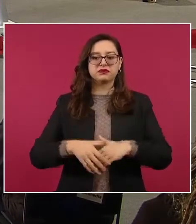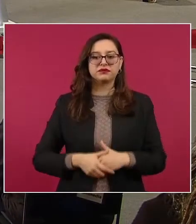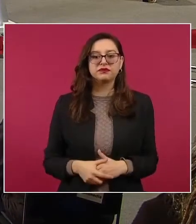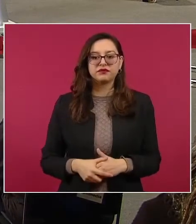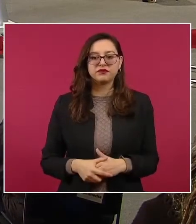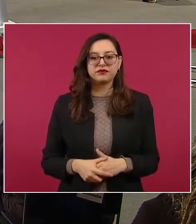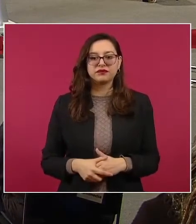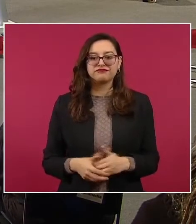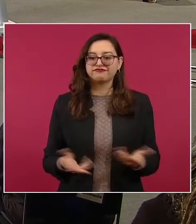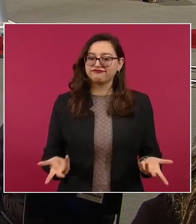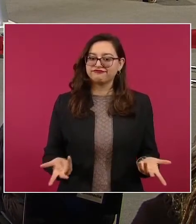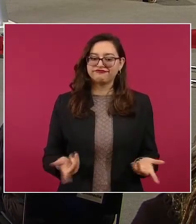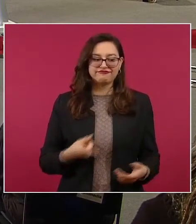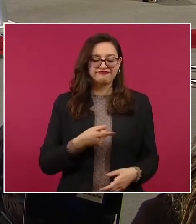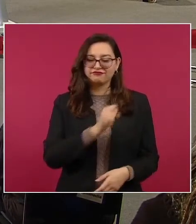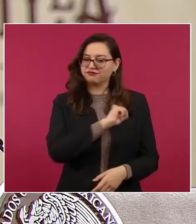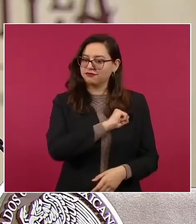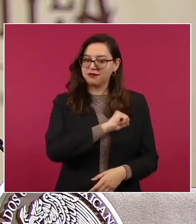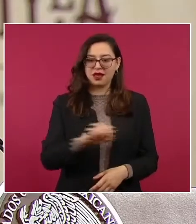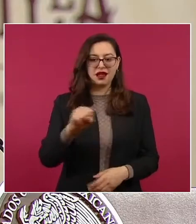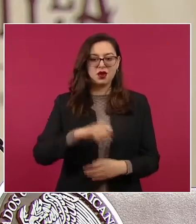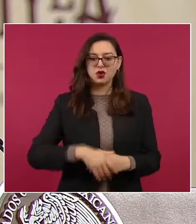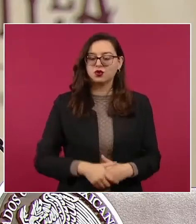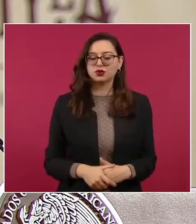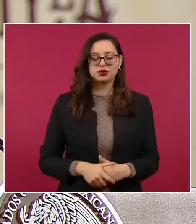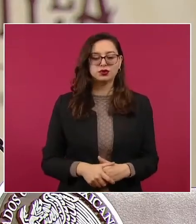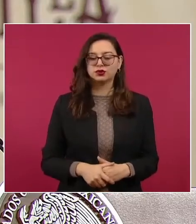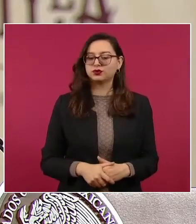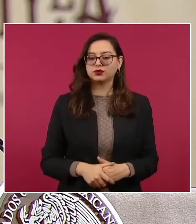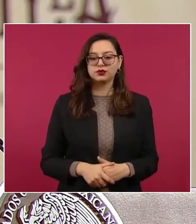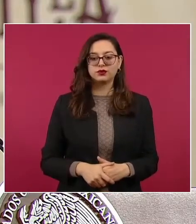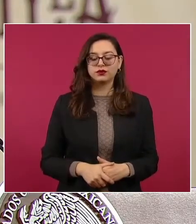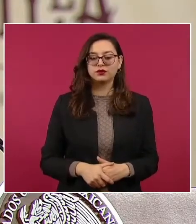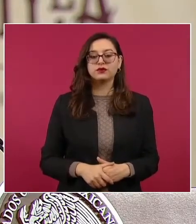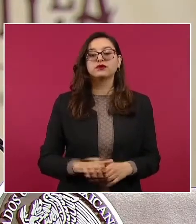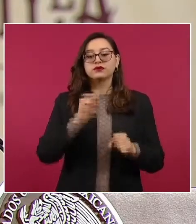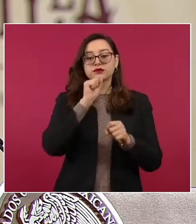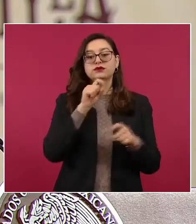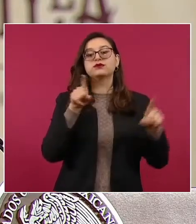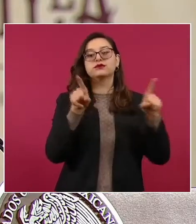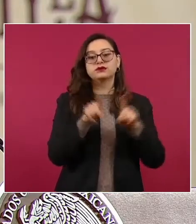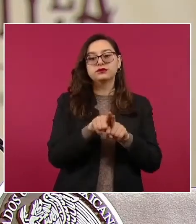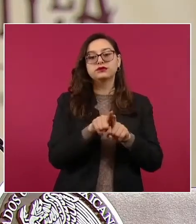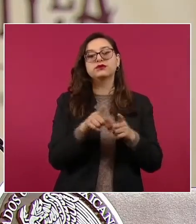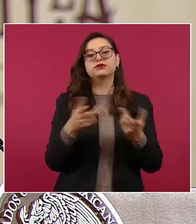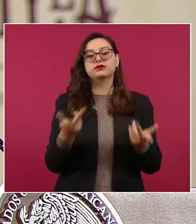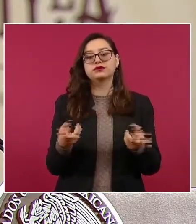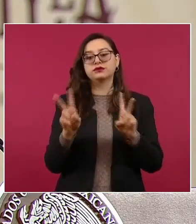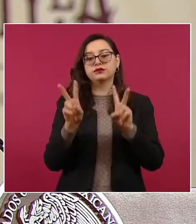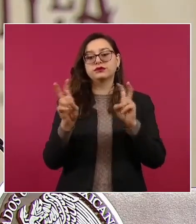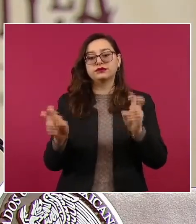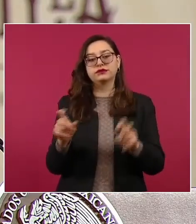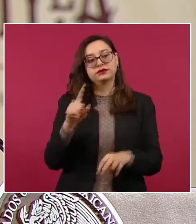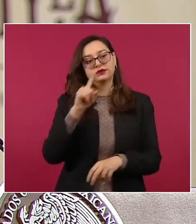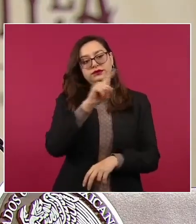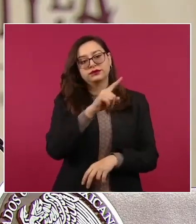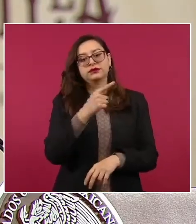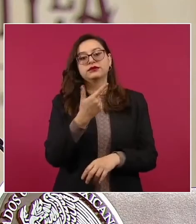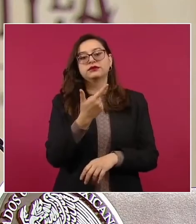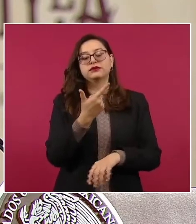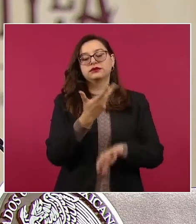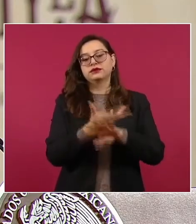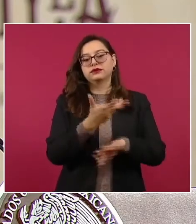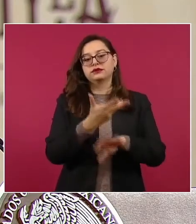Esto es mala leche. El artículo del país sobre el caso de García Luna, titulado El juicio en Estados Unidos